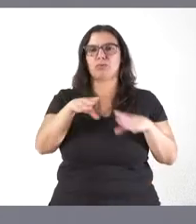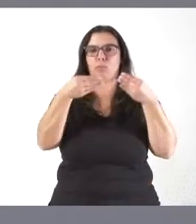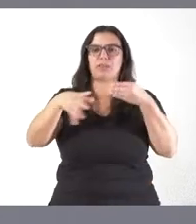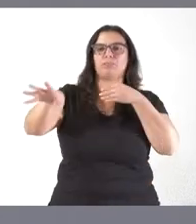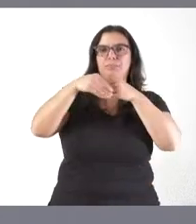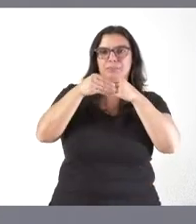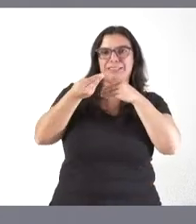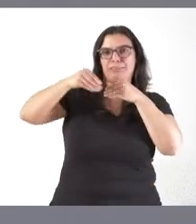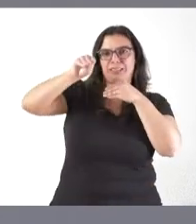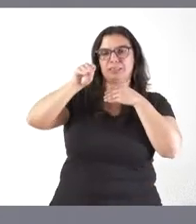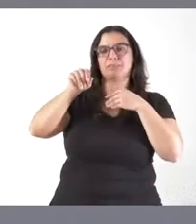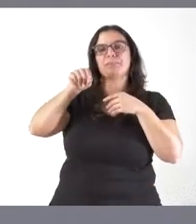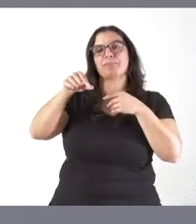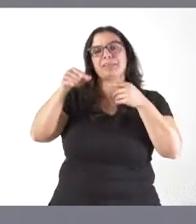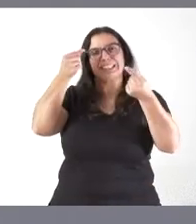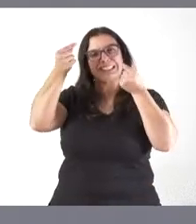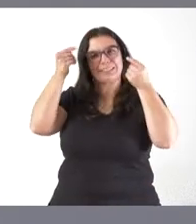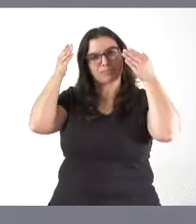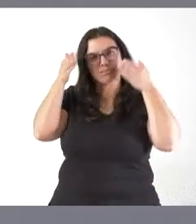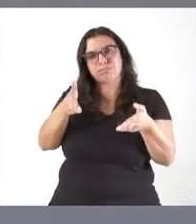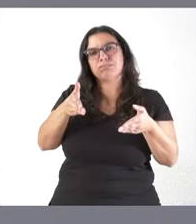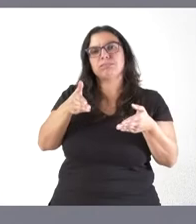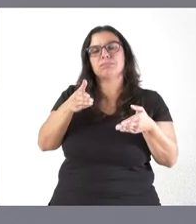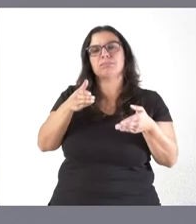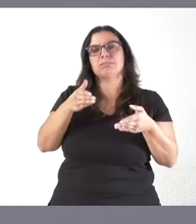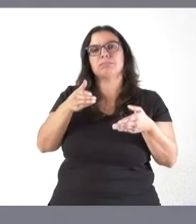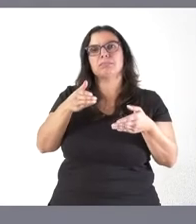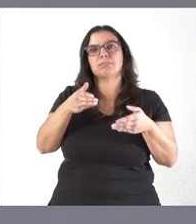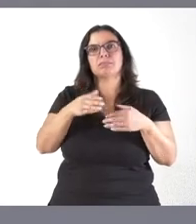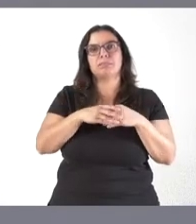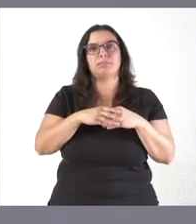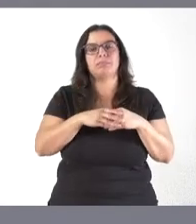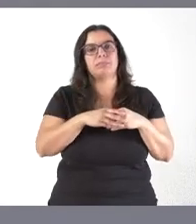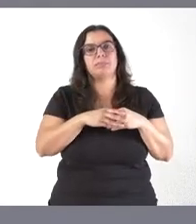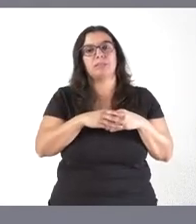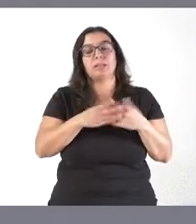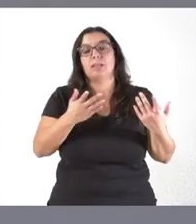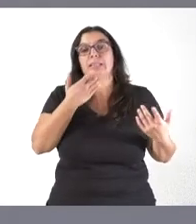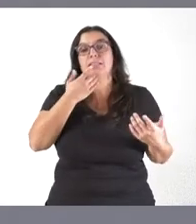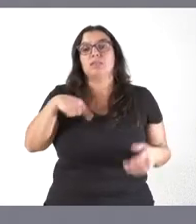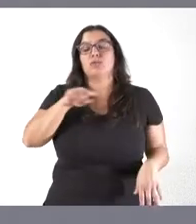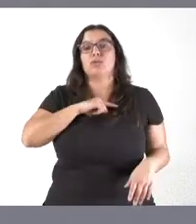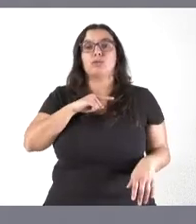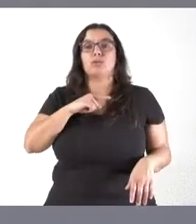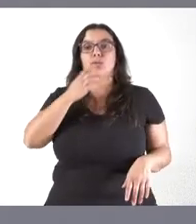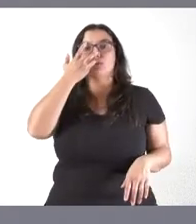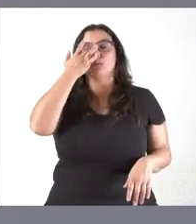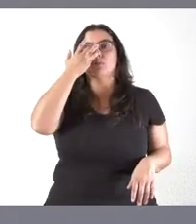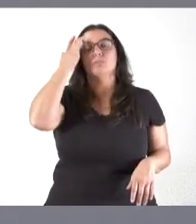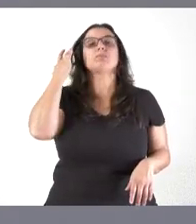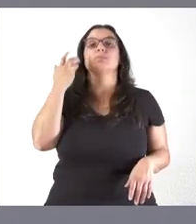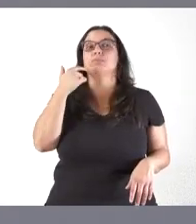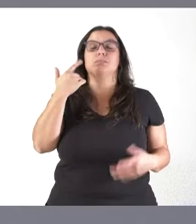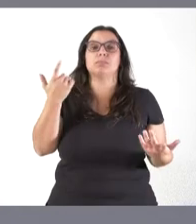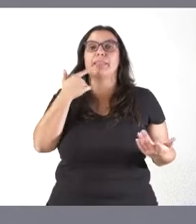en donde tiene que ser los elementos básicos tiene que ver también con algunas preguntas que hacían previamente si nosotros establecemos como uno de